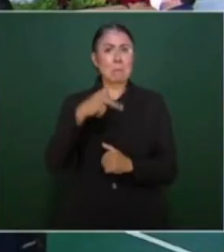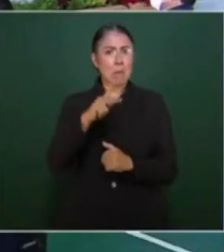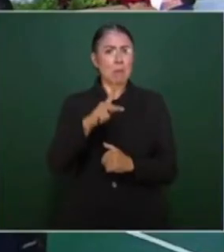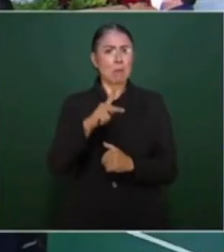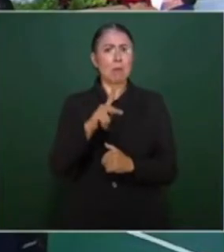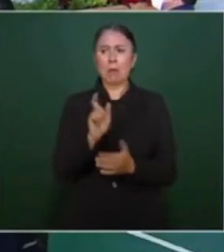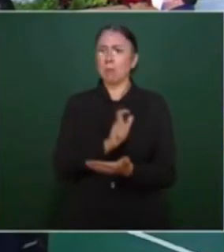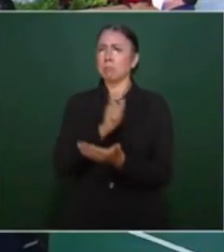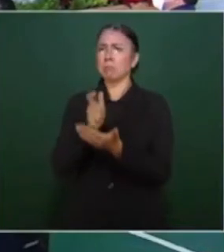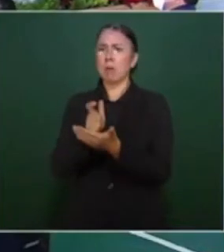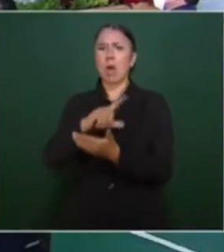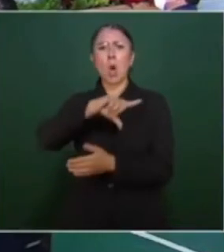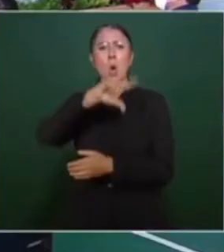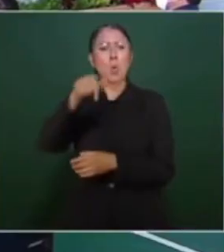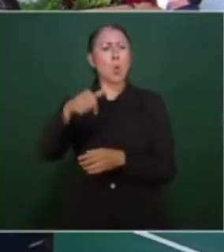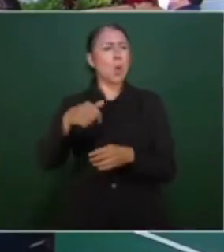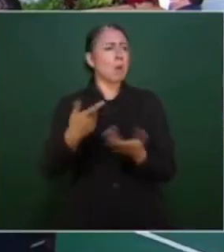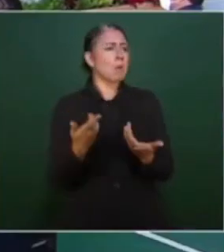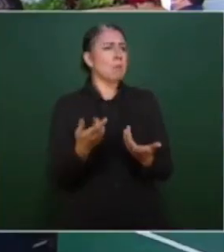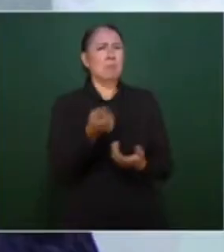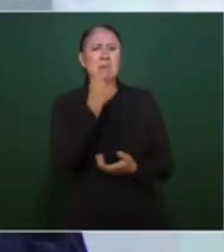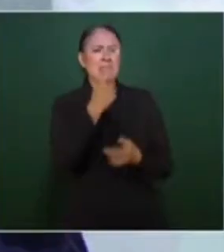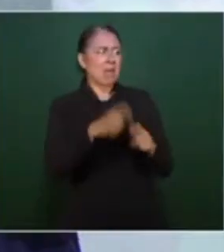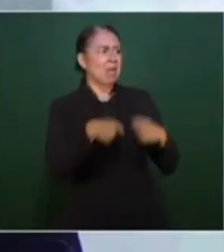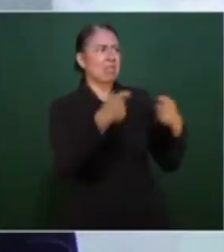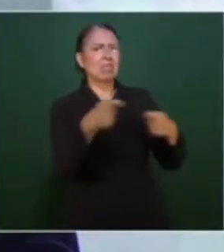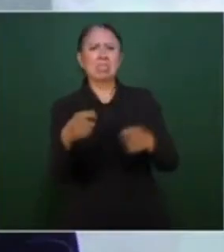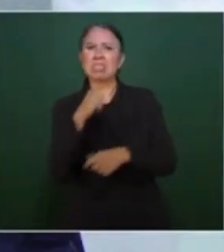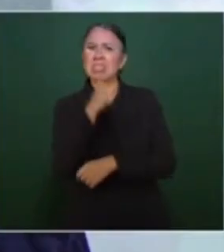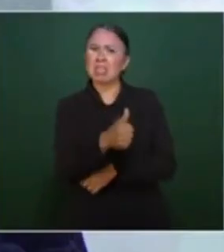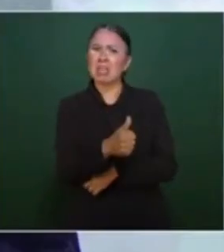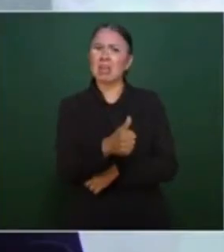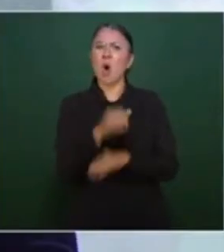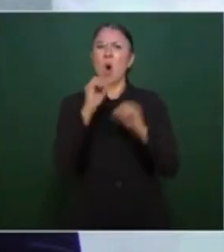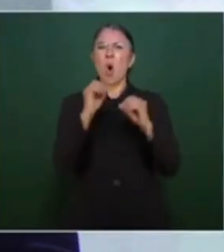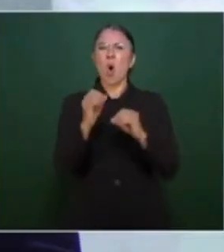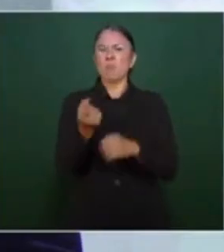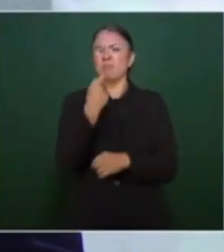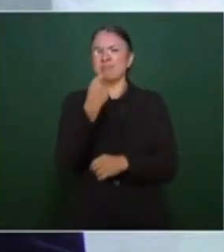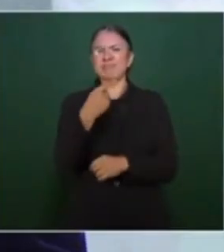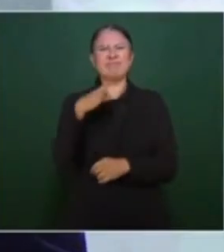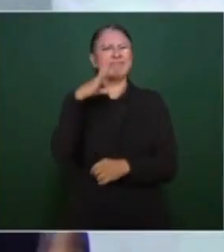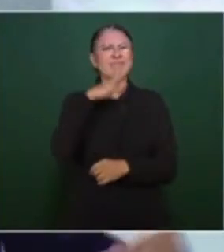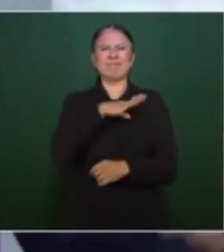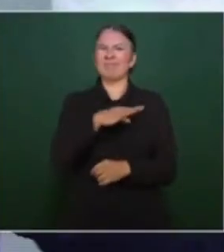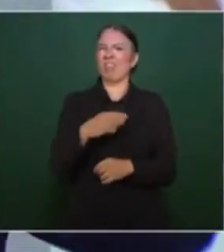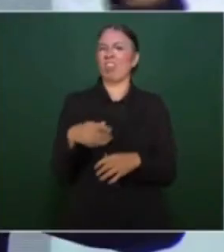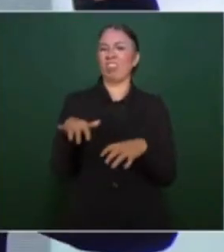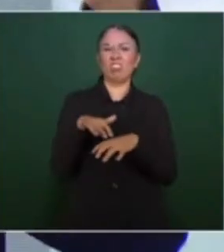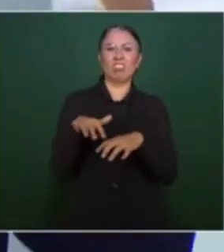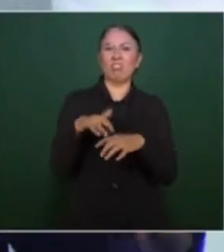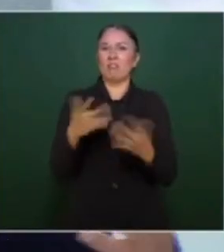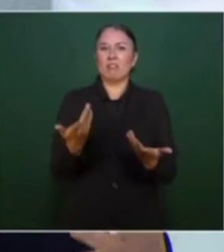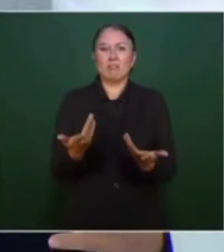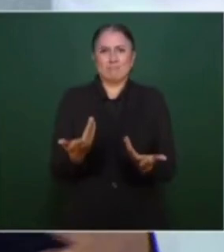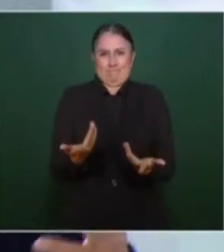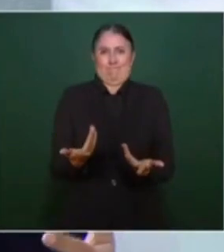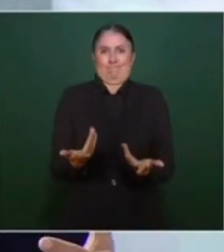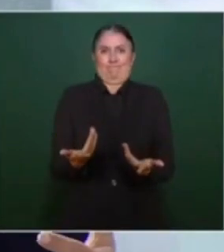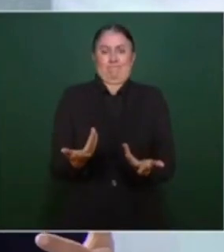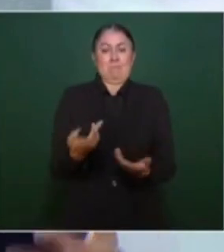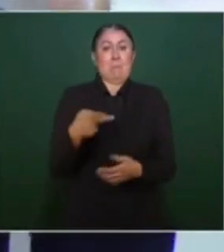los medicamentos o entregaban medicamentos de mala calidad, adulterados, pero era una